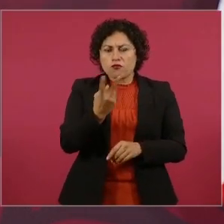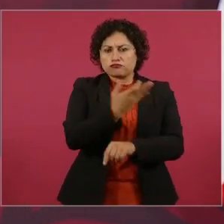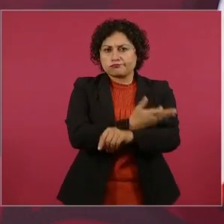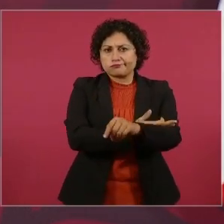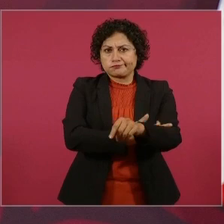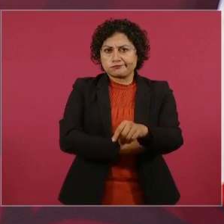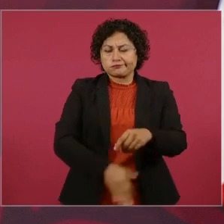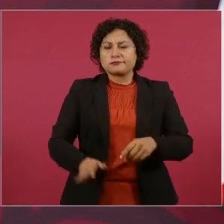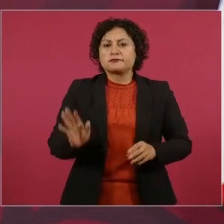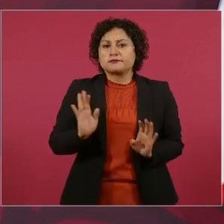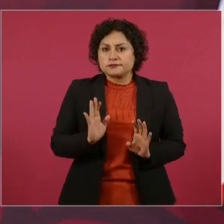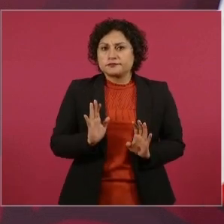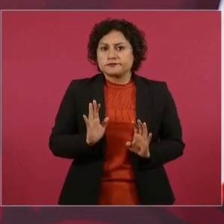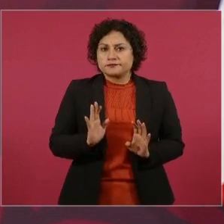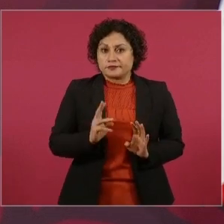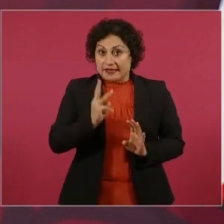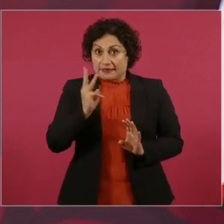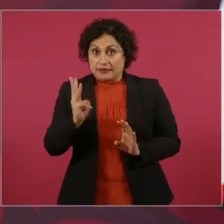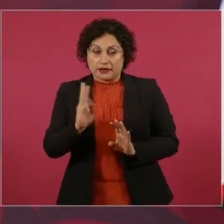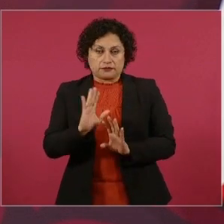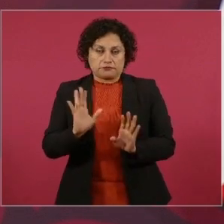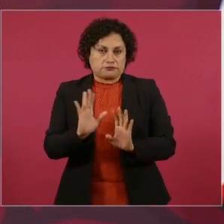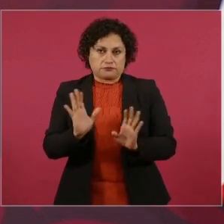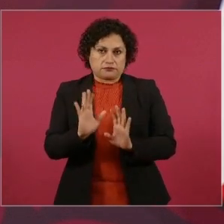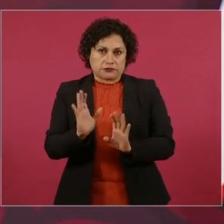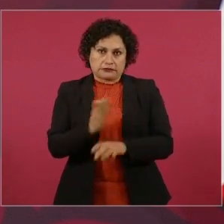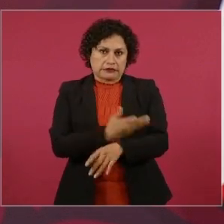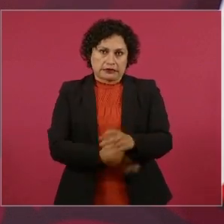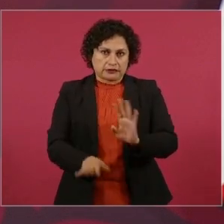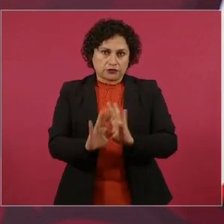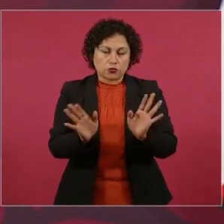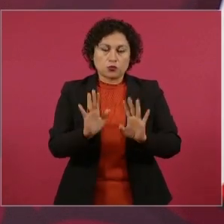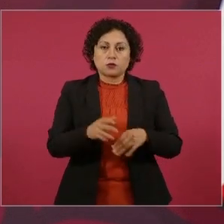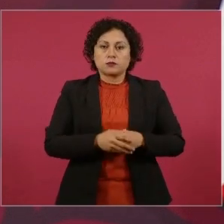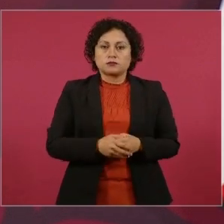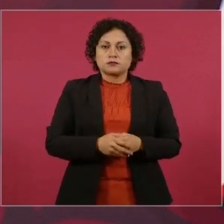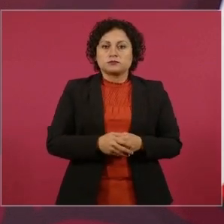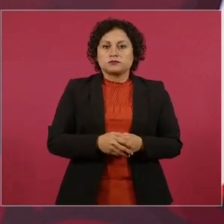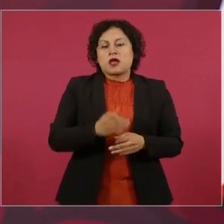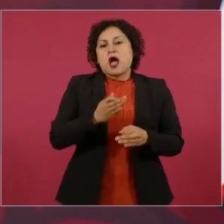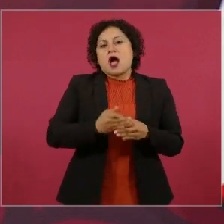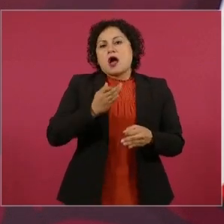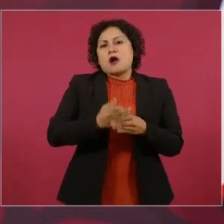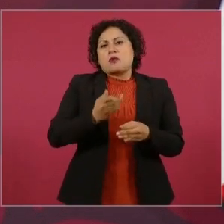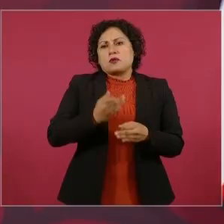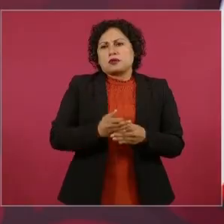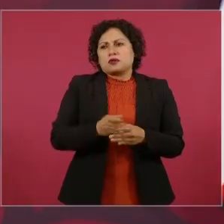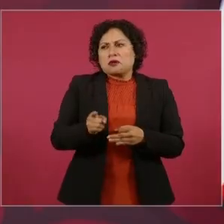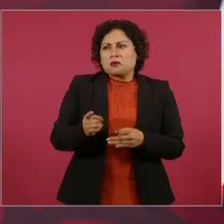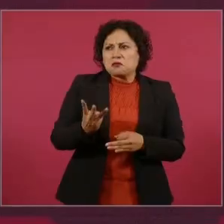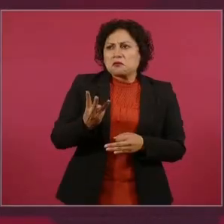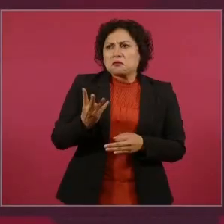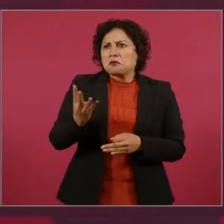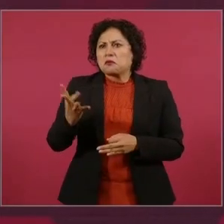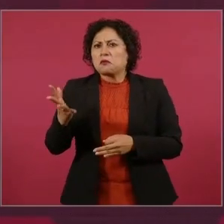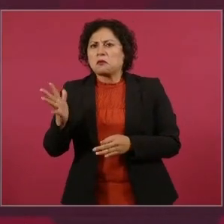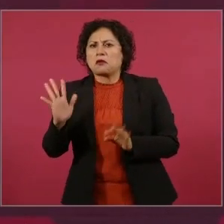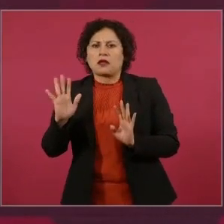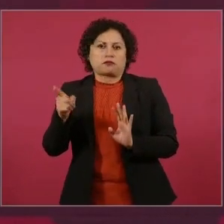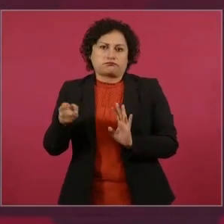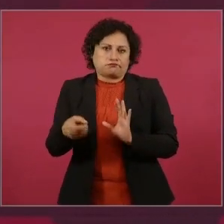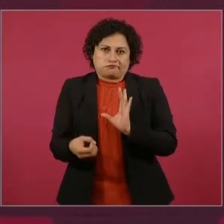dos no no eran las tres eso ya es nuevo en los pueblos era la 1